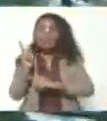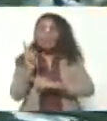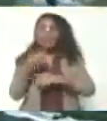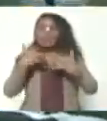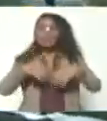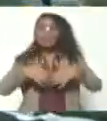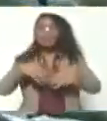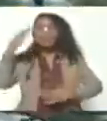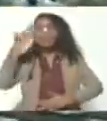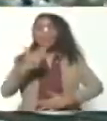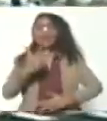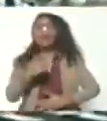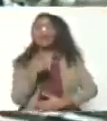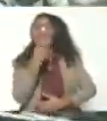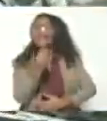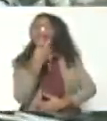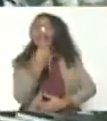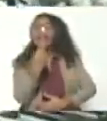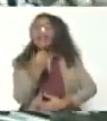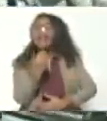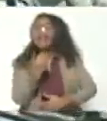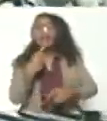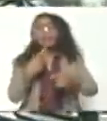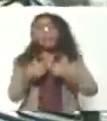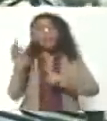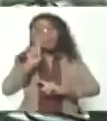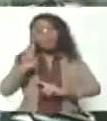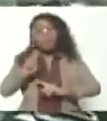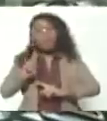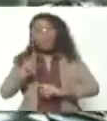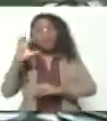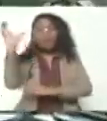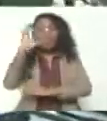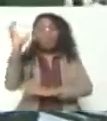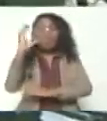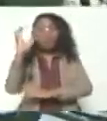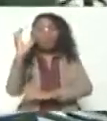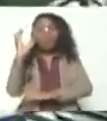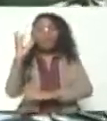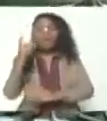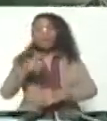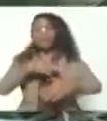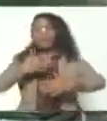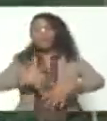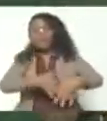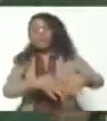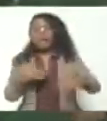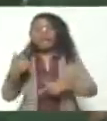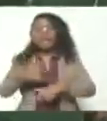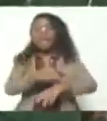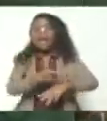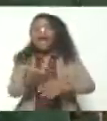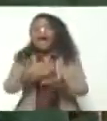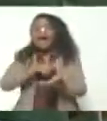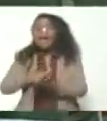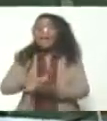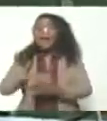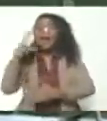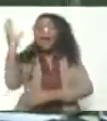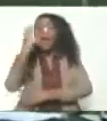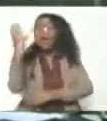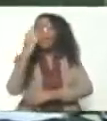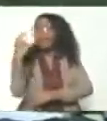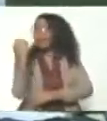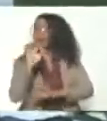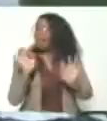militar israelí. Correcto. Pero lo usaba el ejército colombiano. Bueno, aquí es el armamento colombiano. Armamento colombiano de